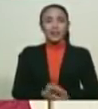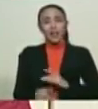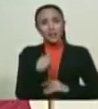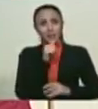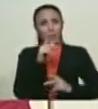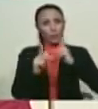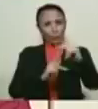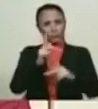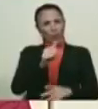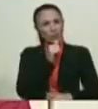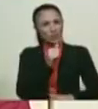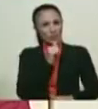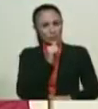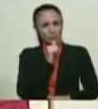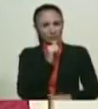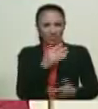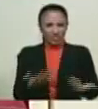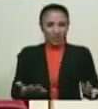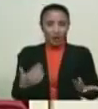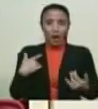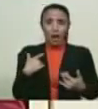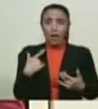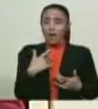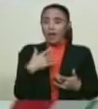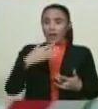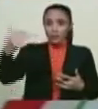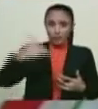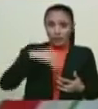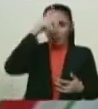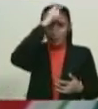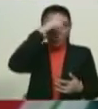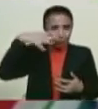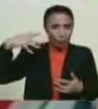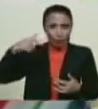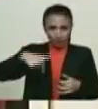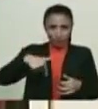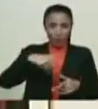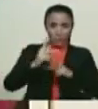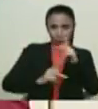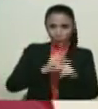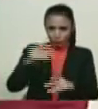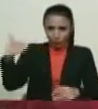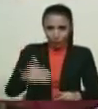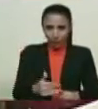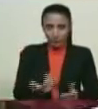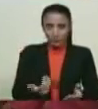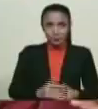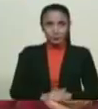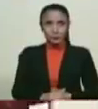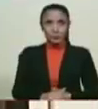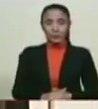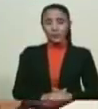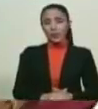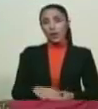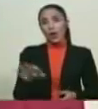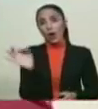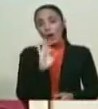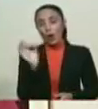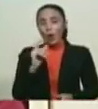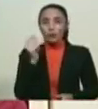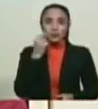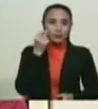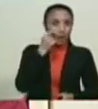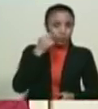¿Va a venir Donald Trump a producir? ¿O va a venir Santos, va a salir del Palacio de Nariño a venir a